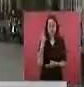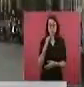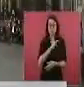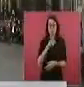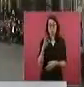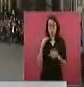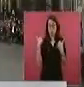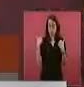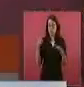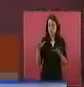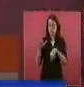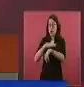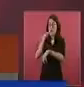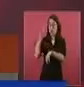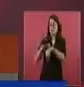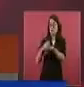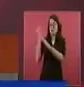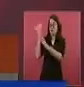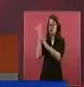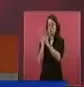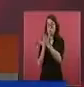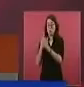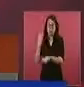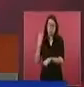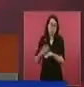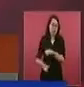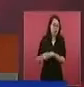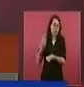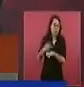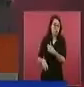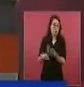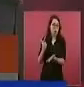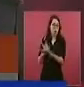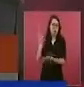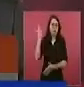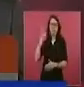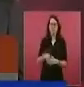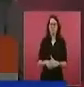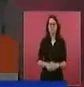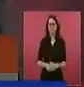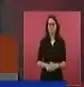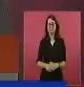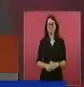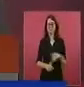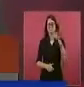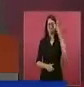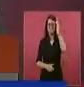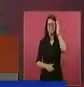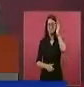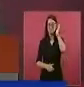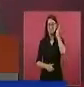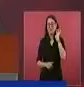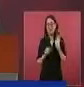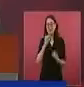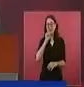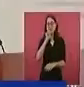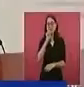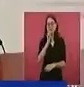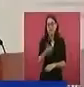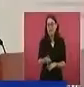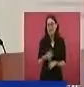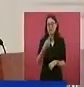No afecta en nada, es parte de la simulación que